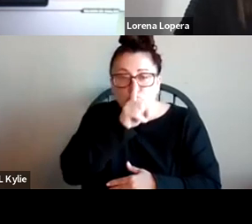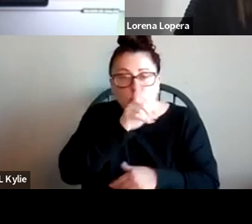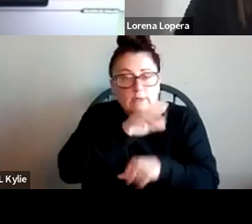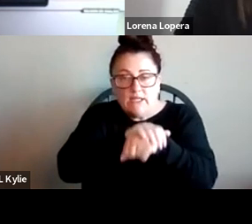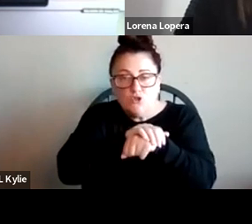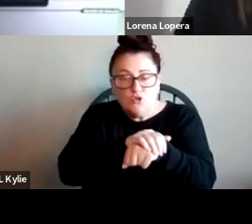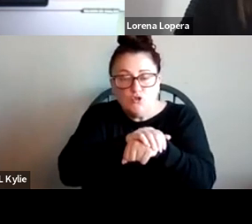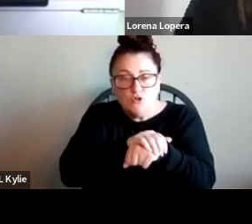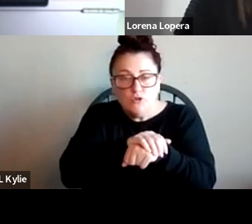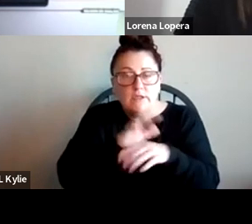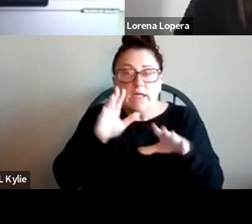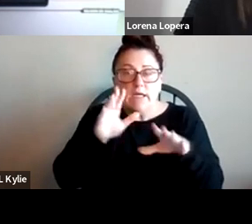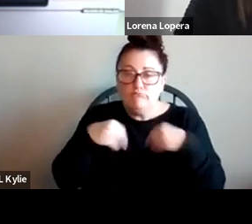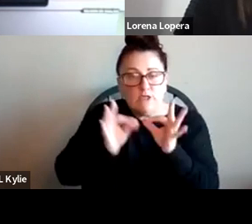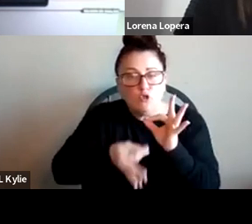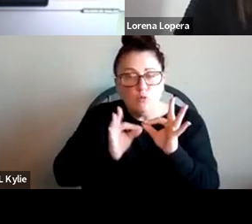calidad.